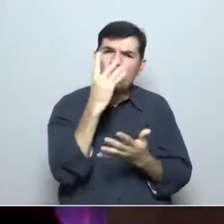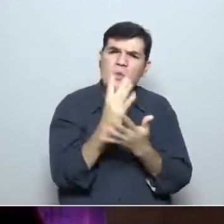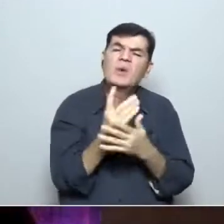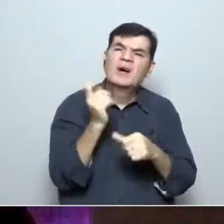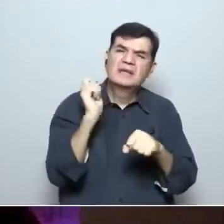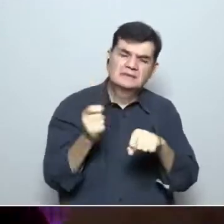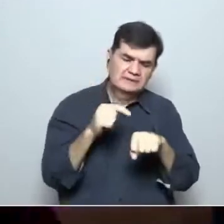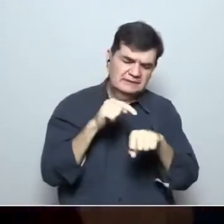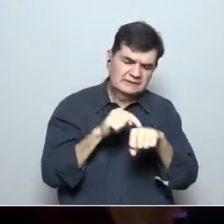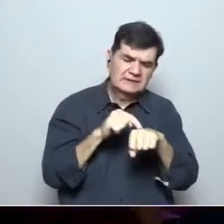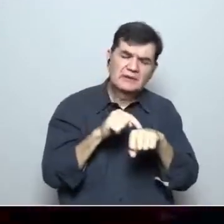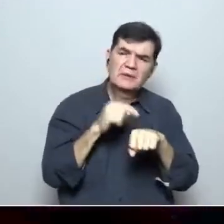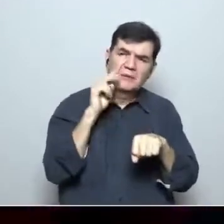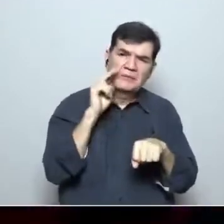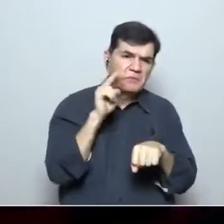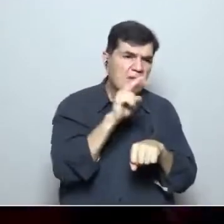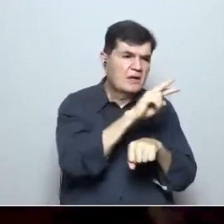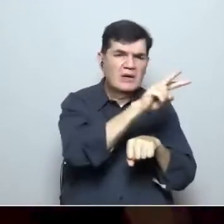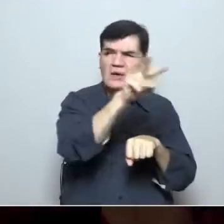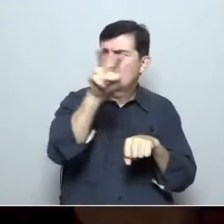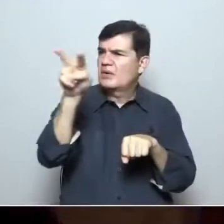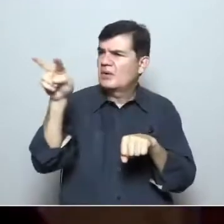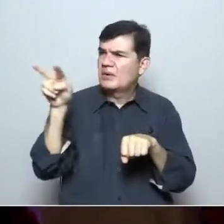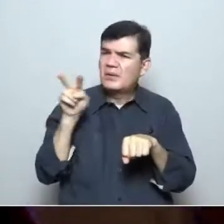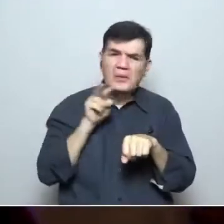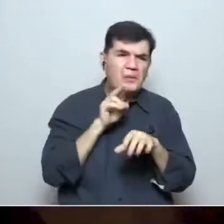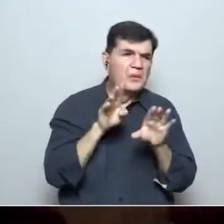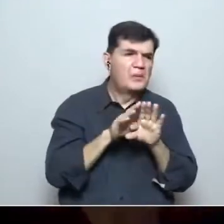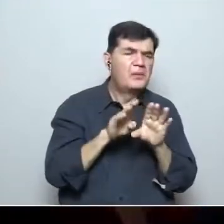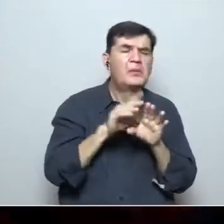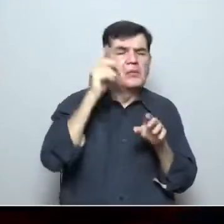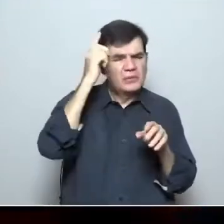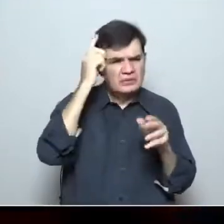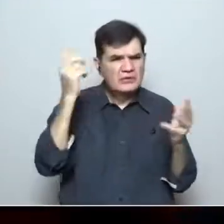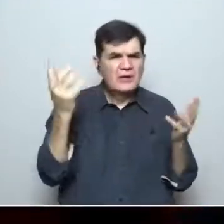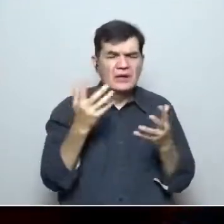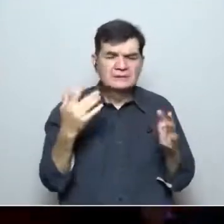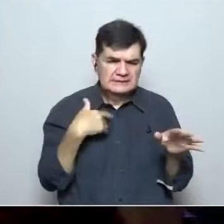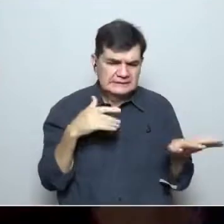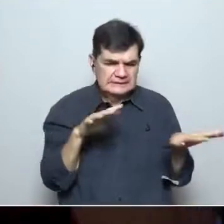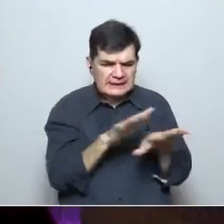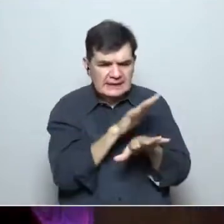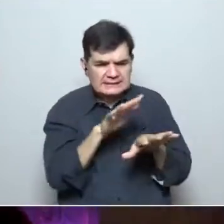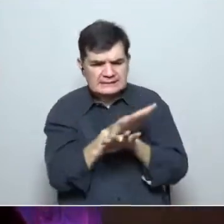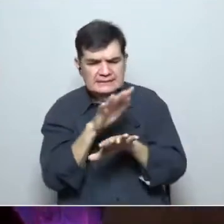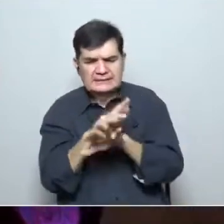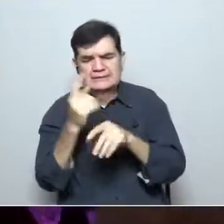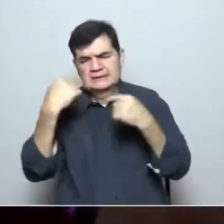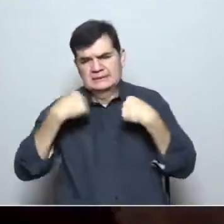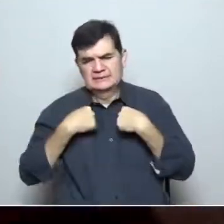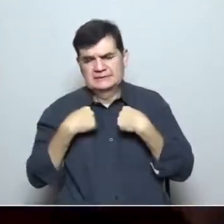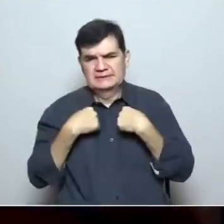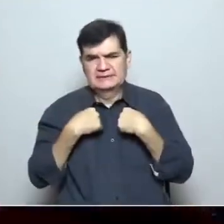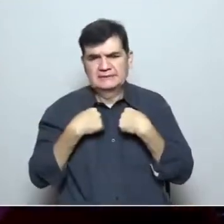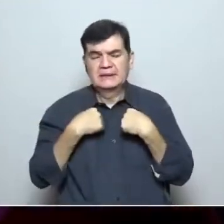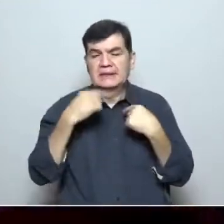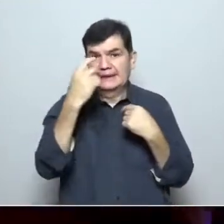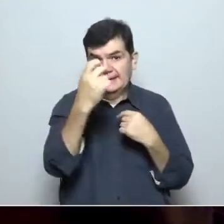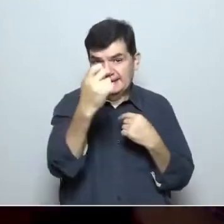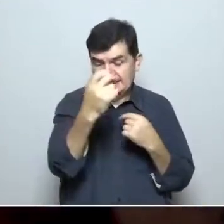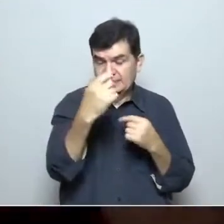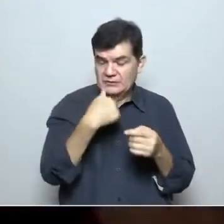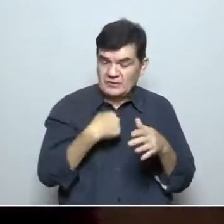es mirar hacia alrededor y ver cómo Dios está haciendo los cambios y haciendo todo por mí. Ese es